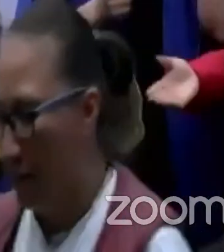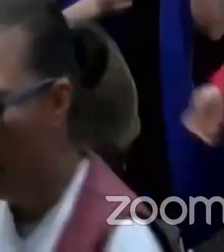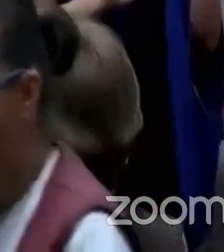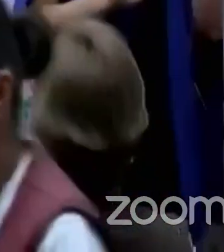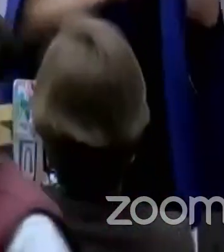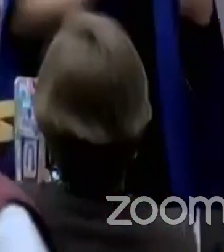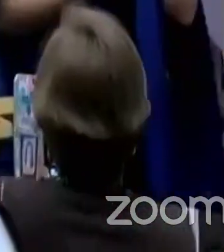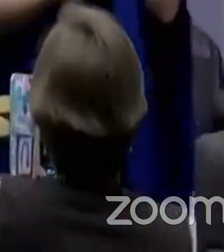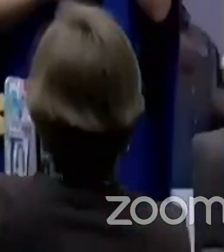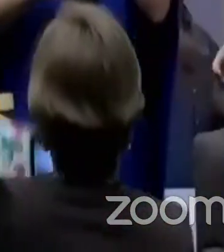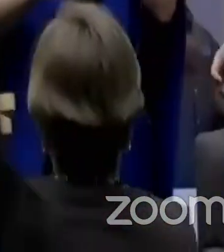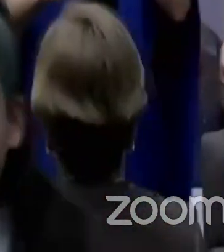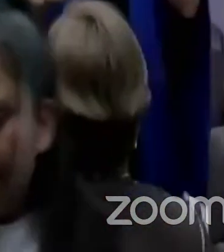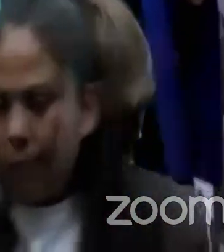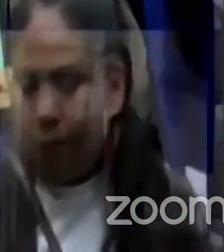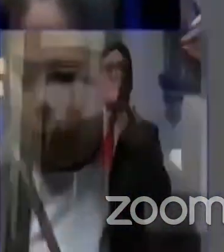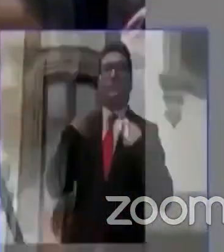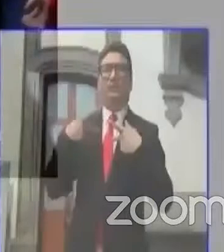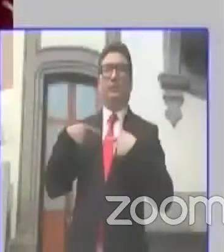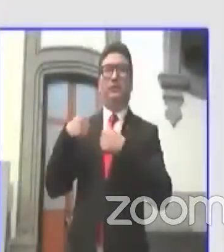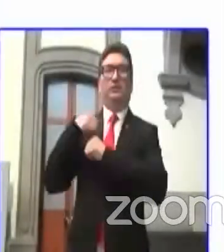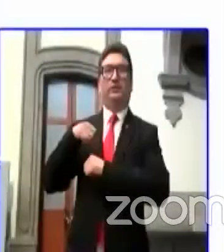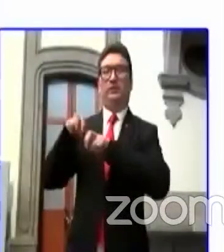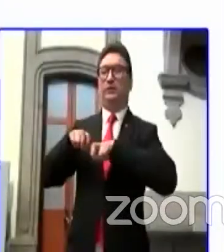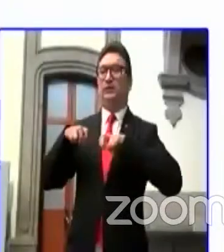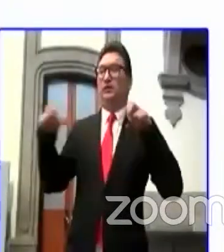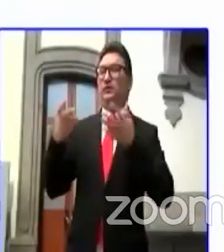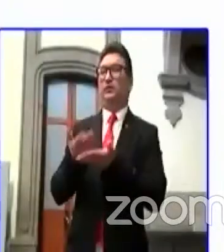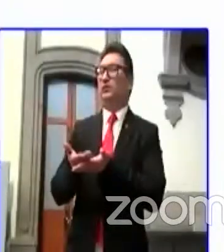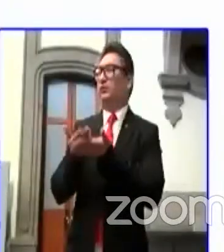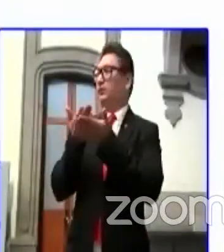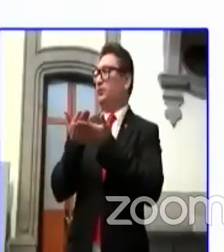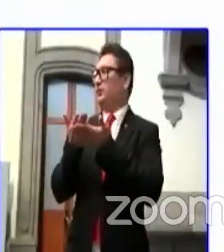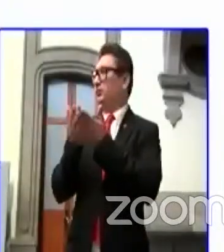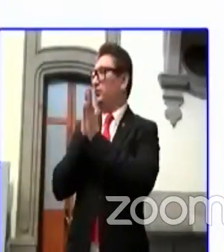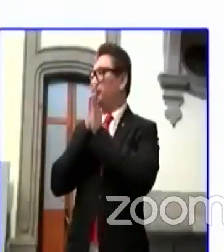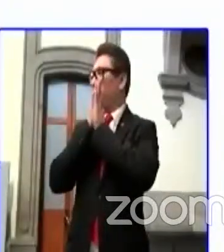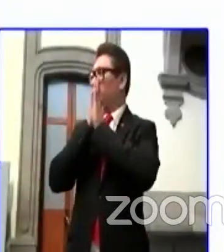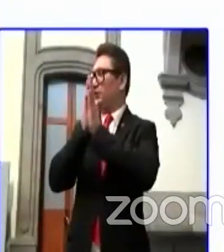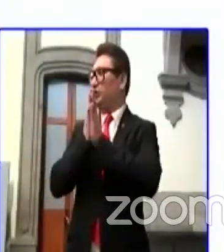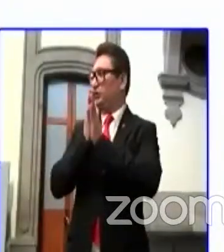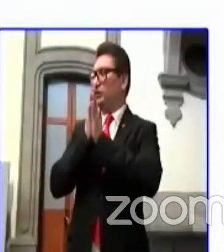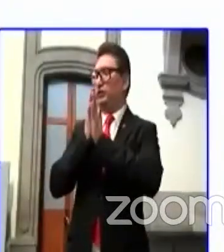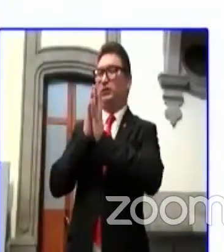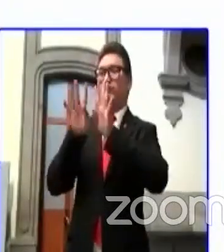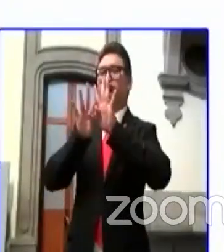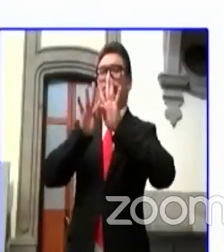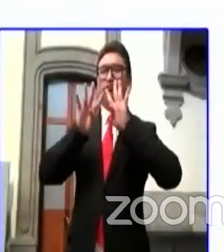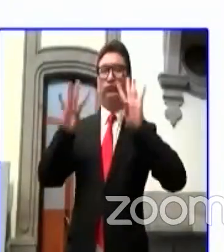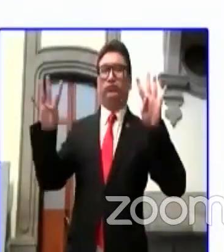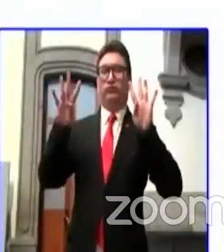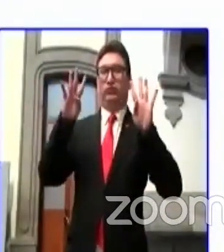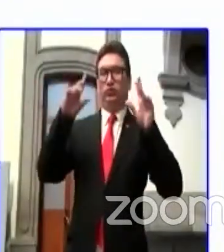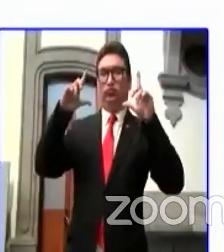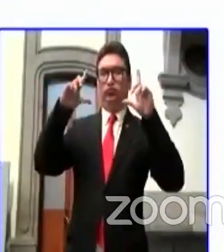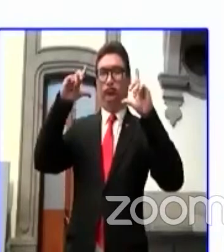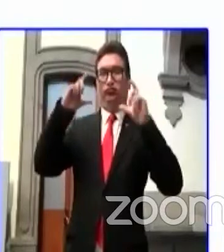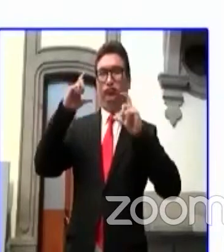Les pedimos a todas las personas del Presidium que nos regalen unos instantes para tomar la foto